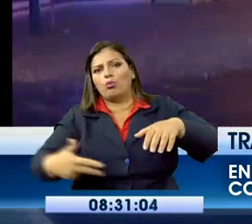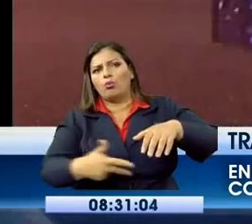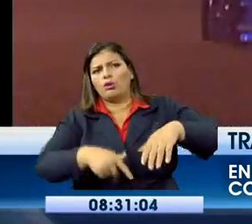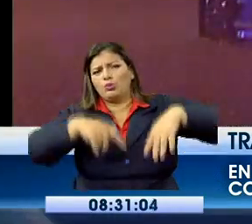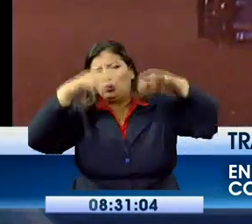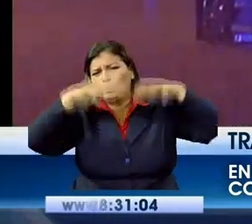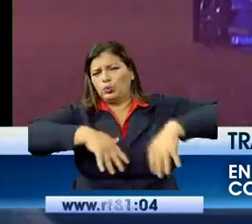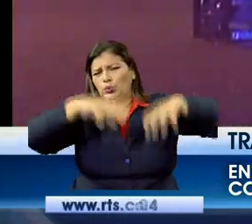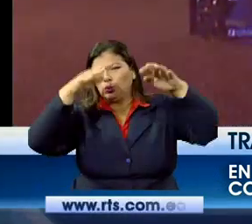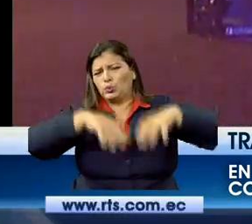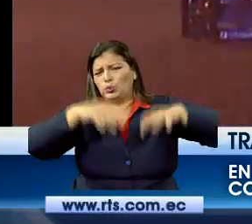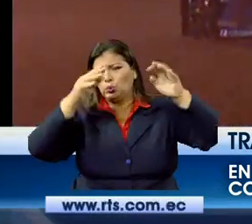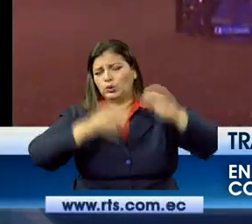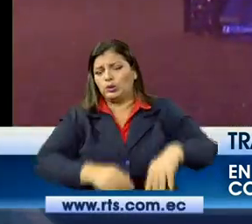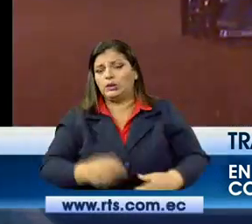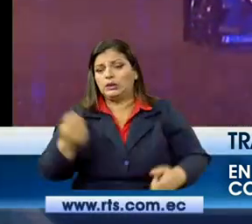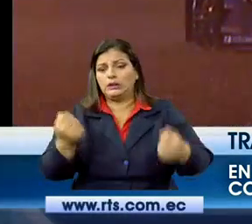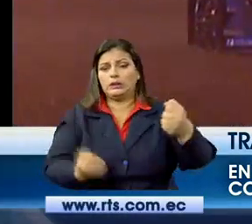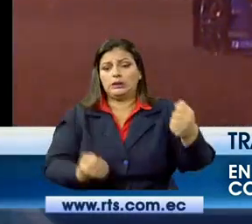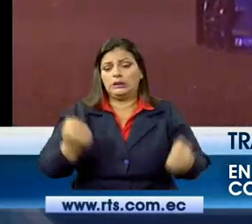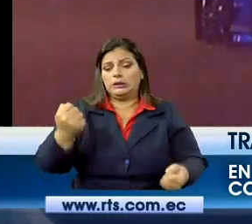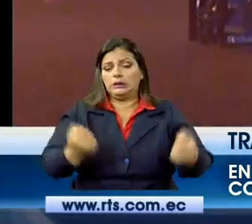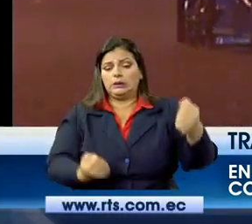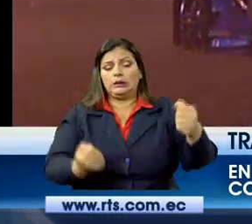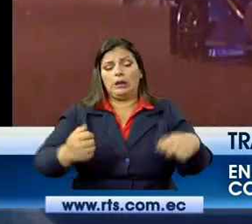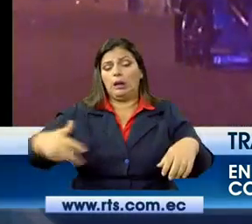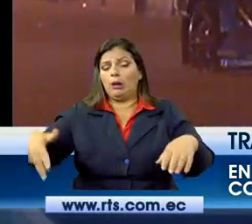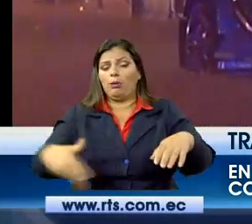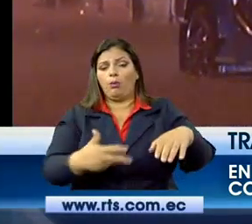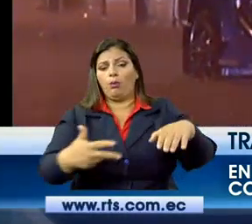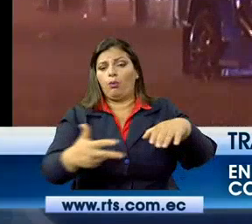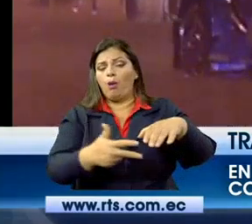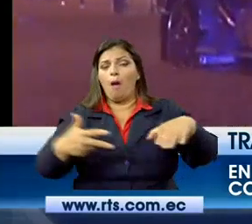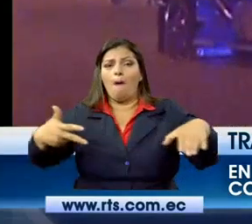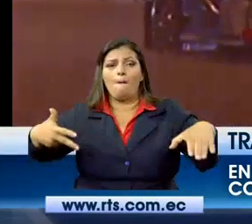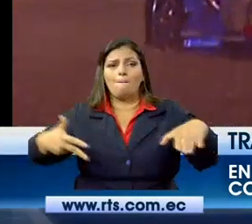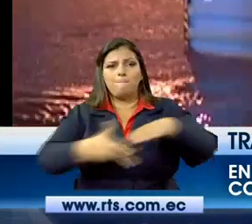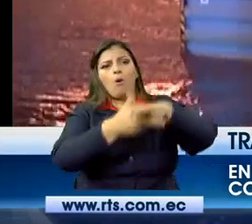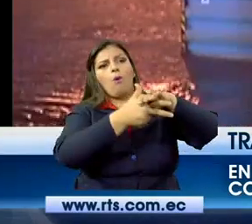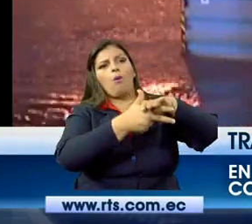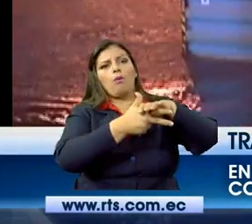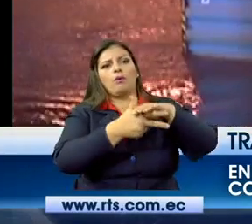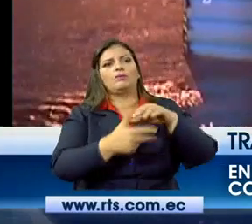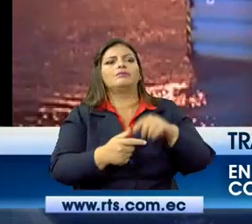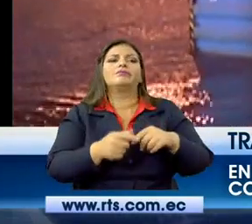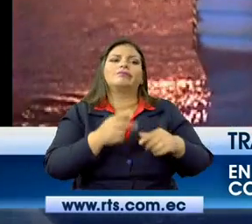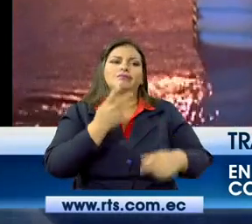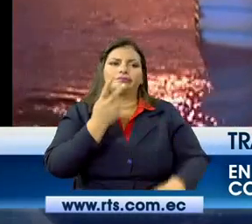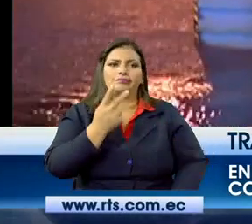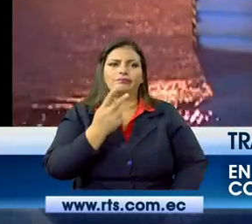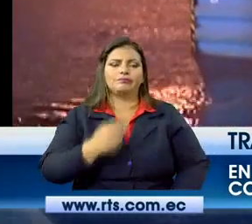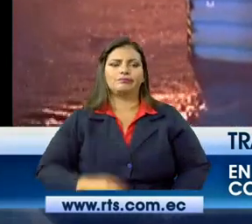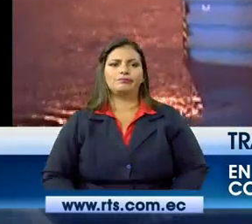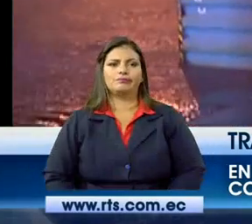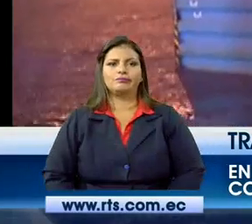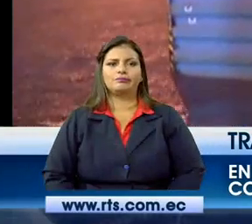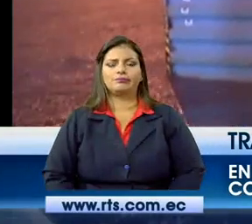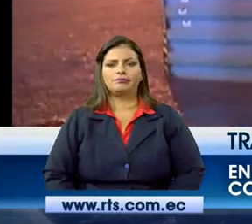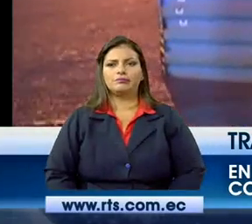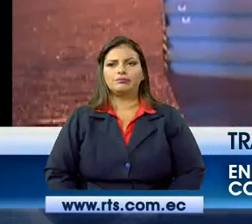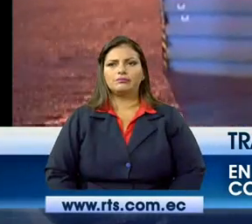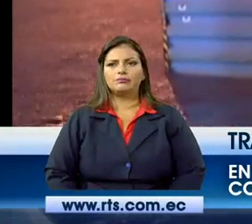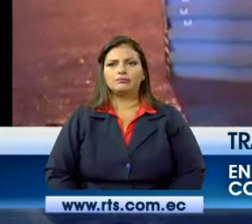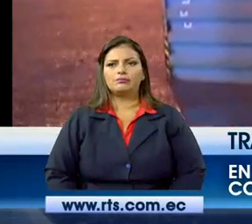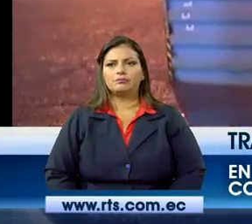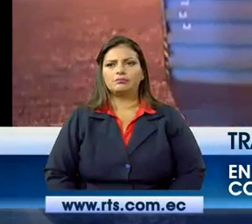lluvioso se resbaló la plataforma, el contenedor. El procedimiento estamos ahorita haciendo las gestiones para